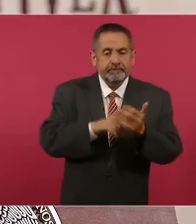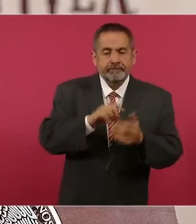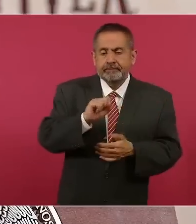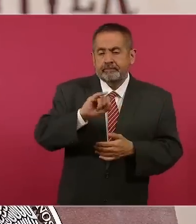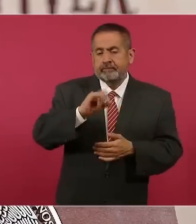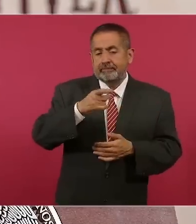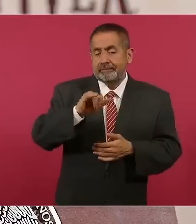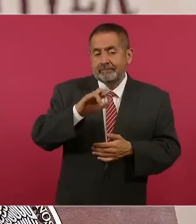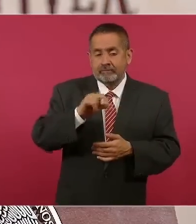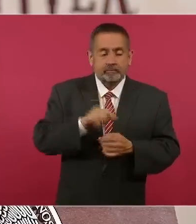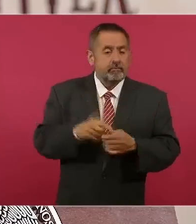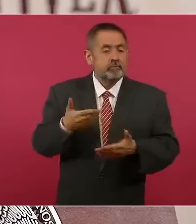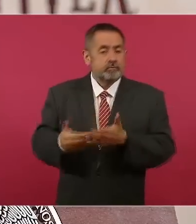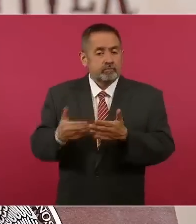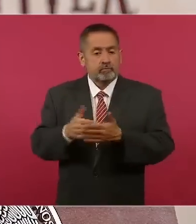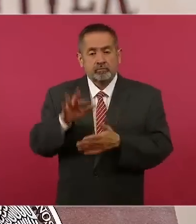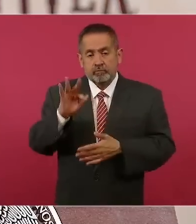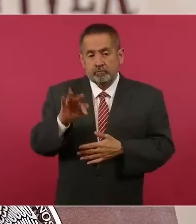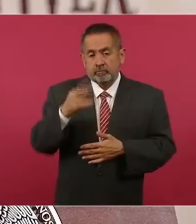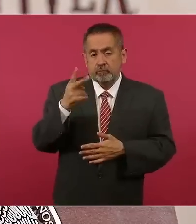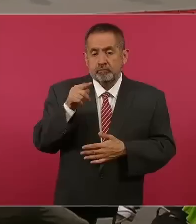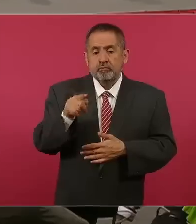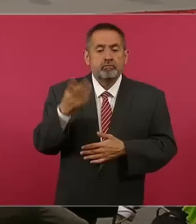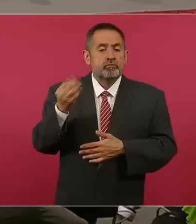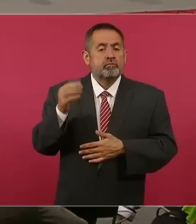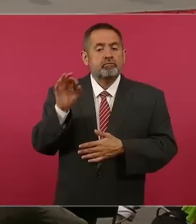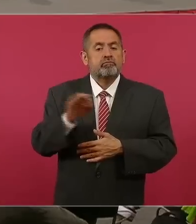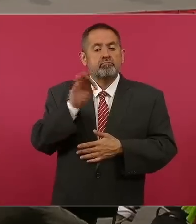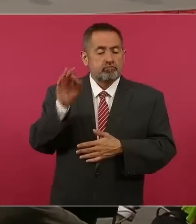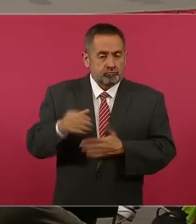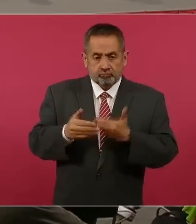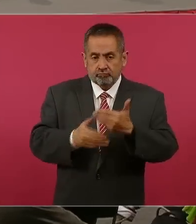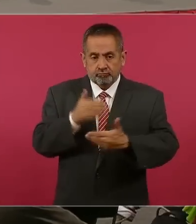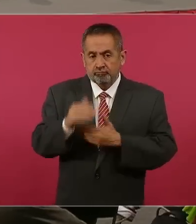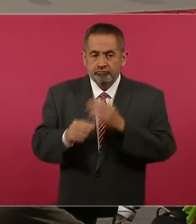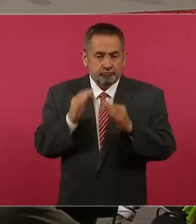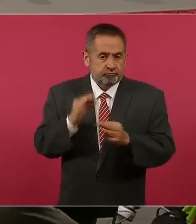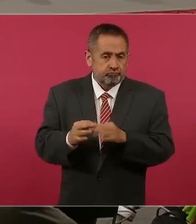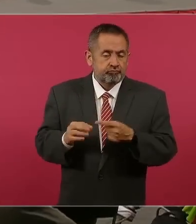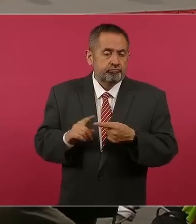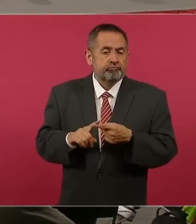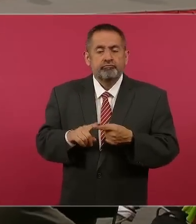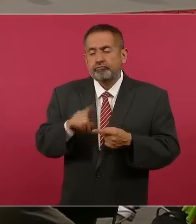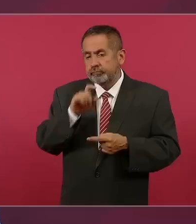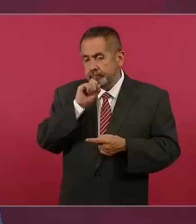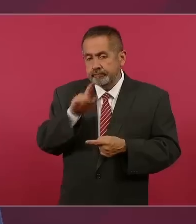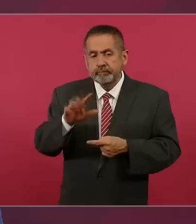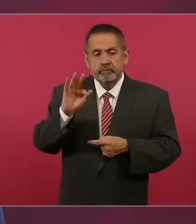tiene un avance del 42.9% de avance físico y un